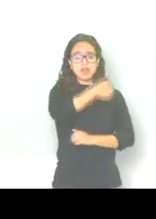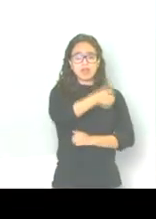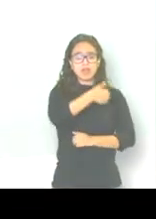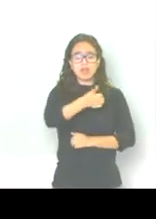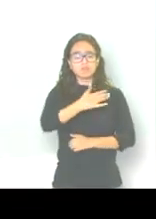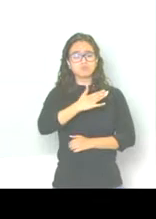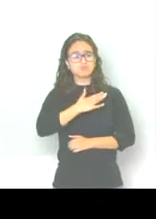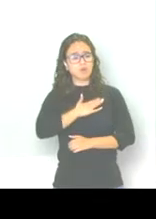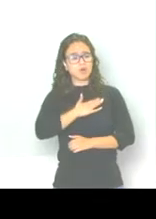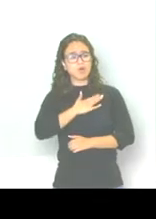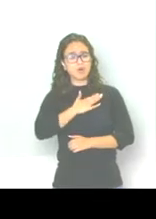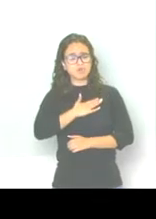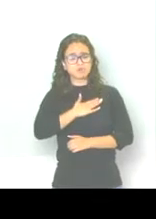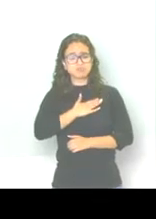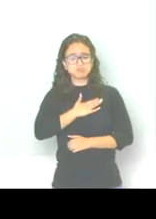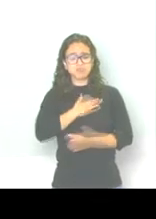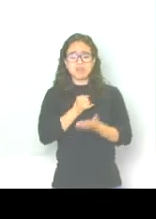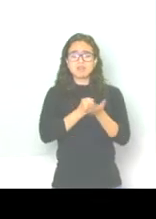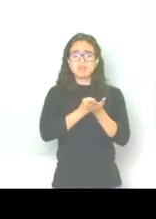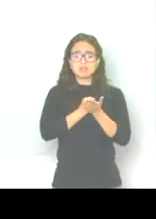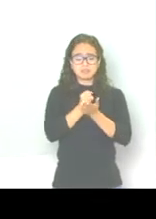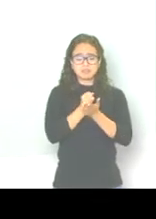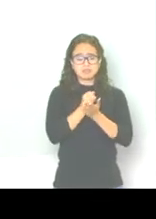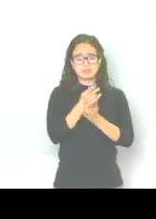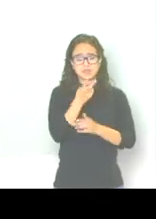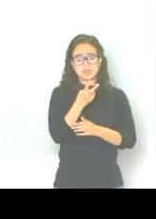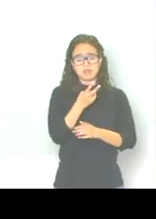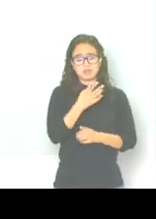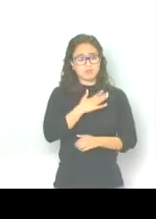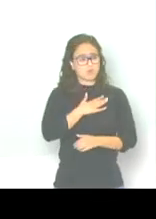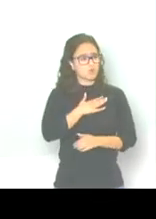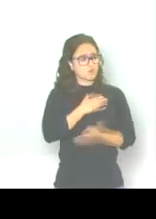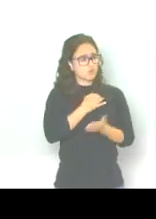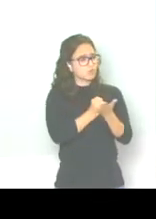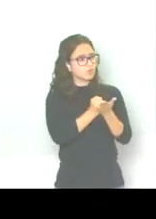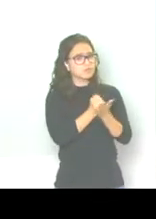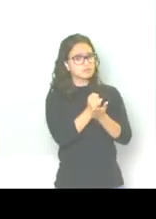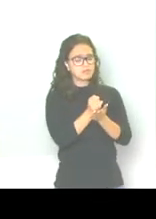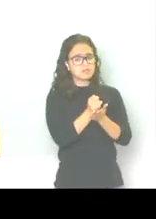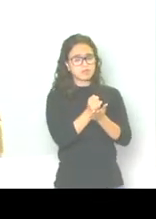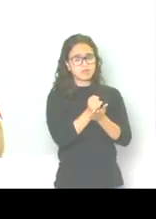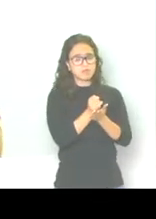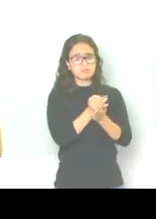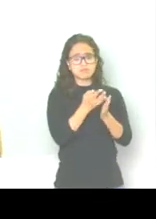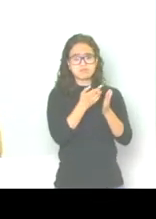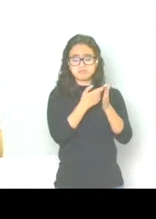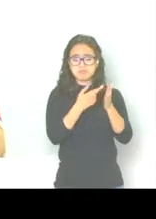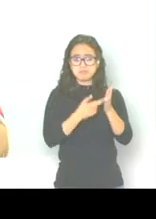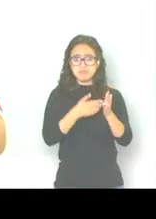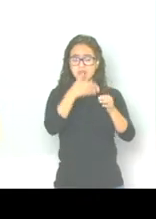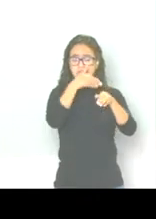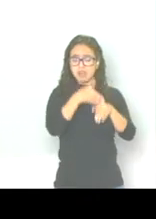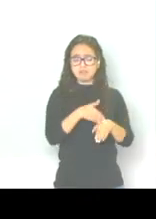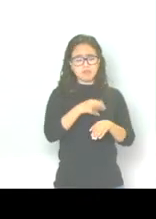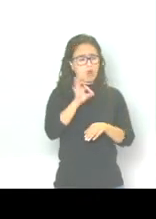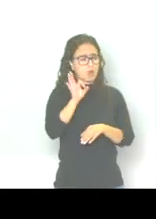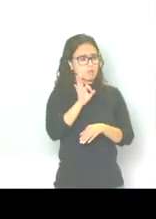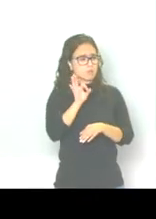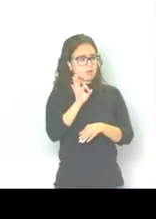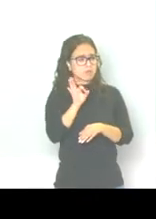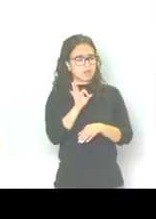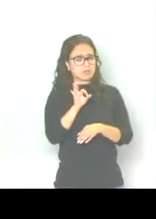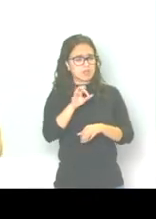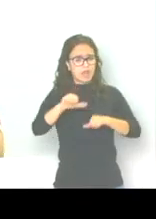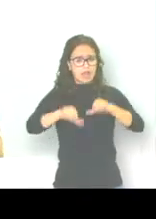personalísima, que debe ser algo que tú tomes de decisión. Si sabes que en este momento